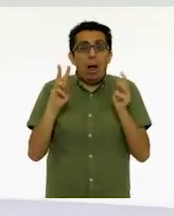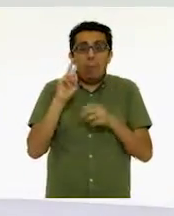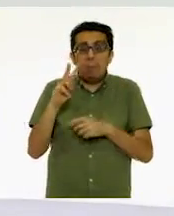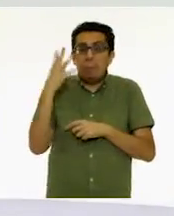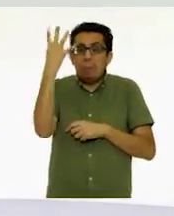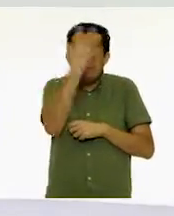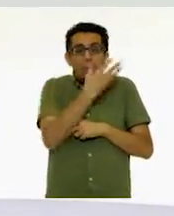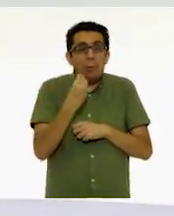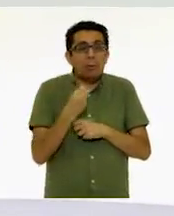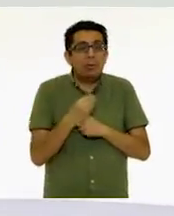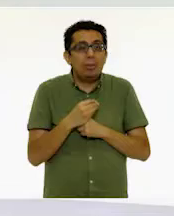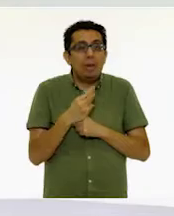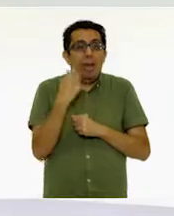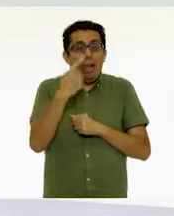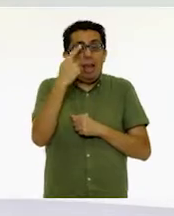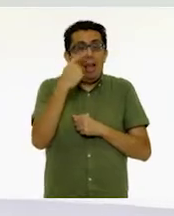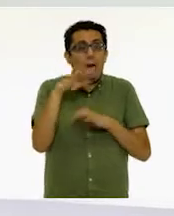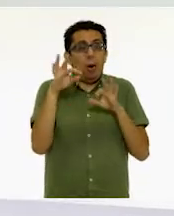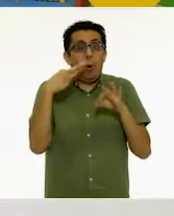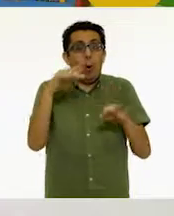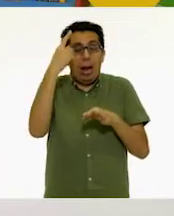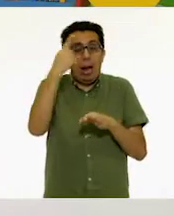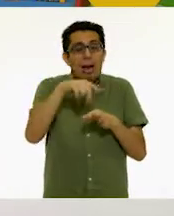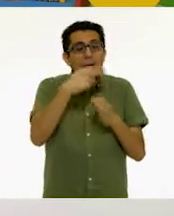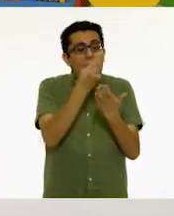lindo! ¡Son para colorear!